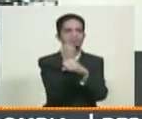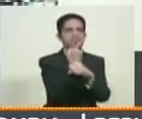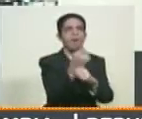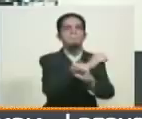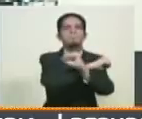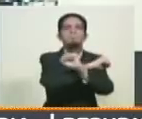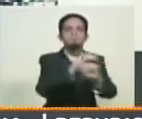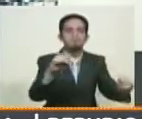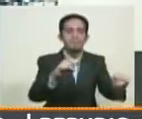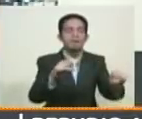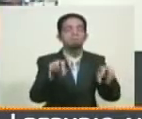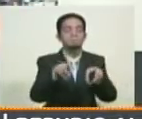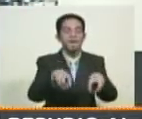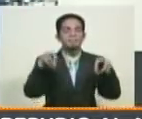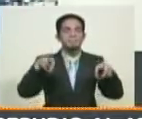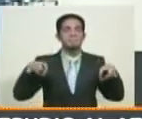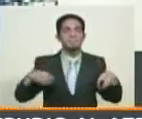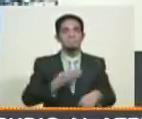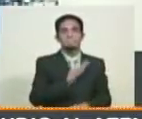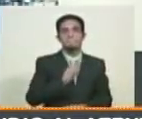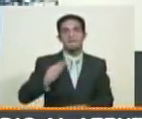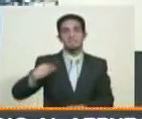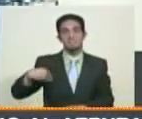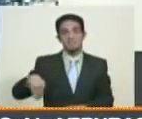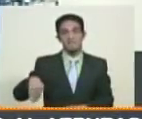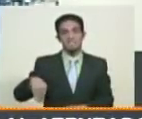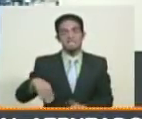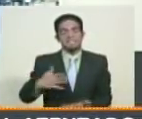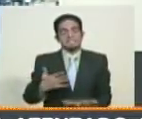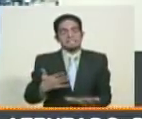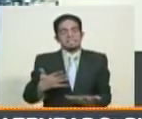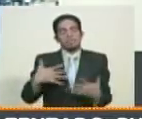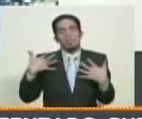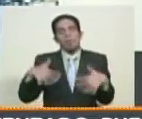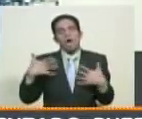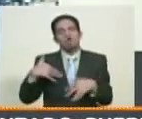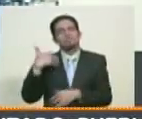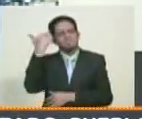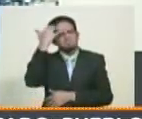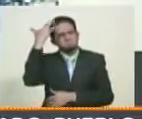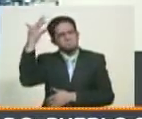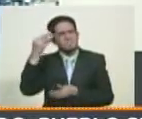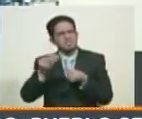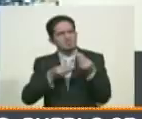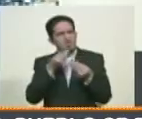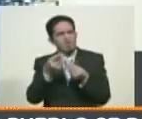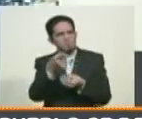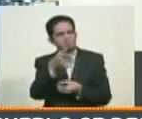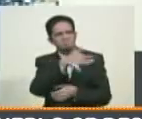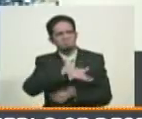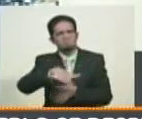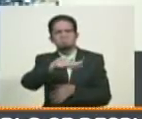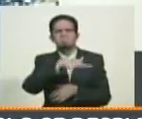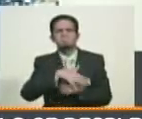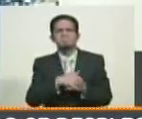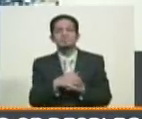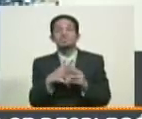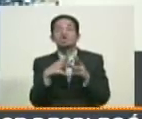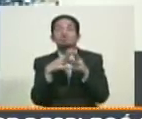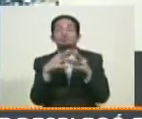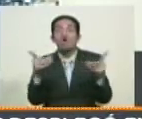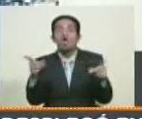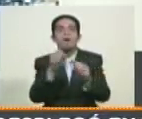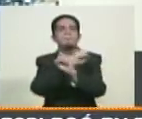tribuna presidencial, bueno, imaginemos por un momento lo que hubiera allí ocurrido. Todos hubiéramos volado,